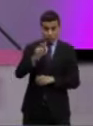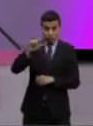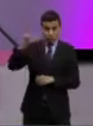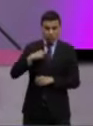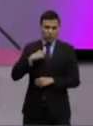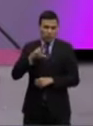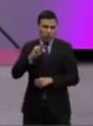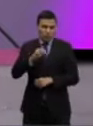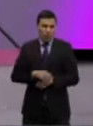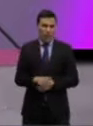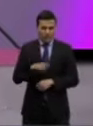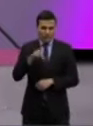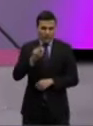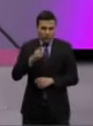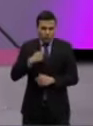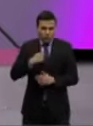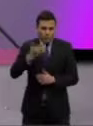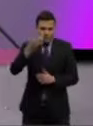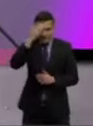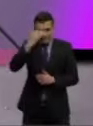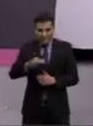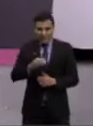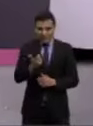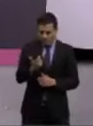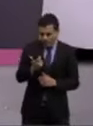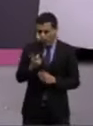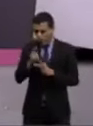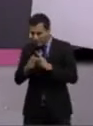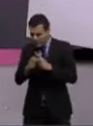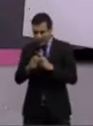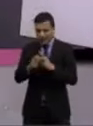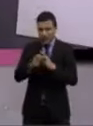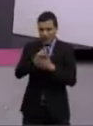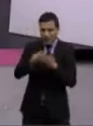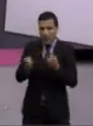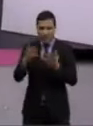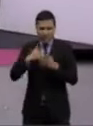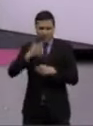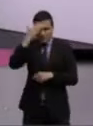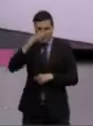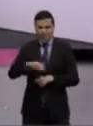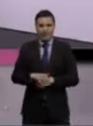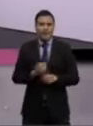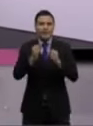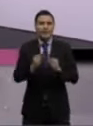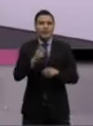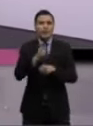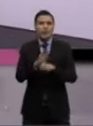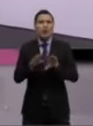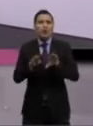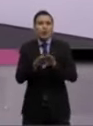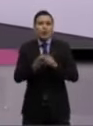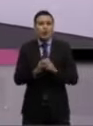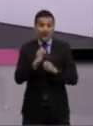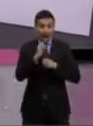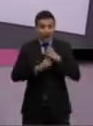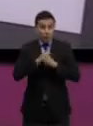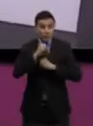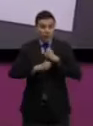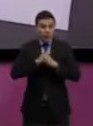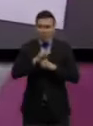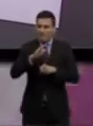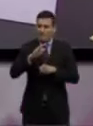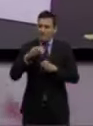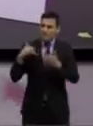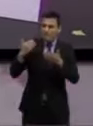sí sé lo que me alcanza con el bolsillo, ¿verdad? Lo que me alcanza para comprar en el mercado. En seguridad, los años más violentos han sido en